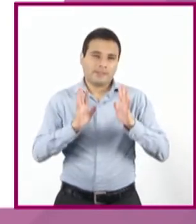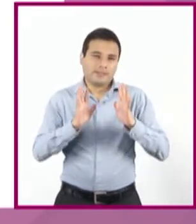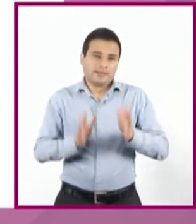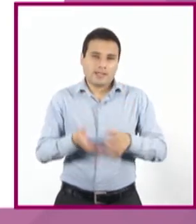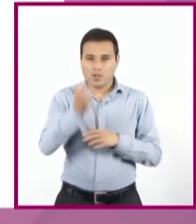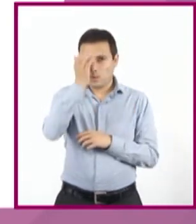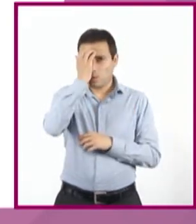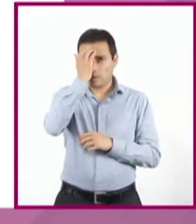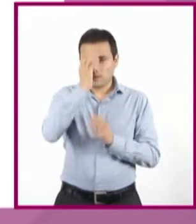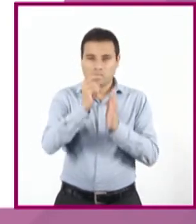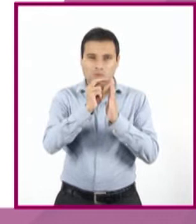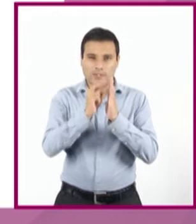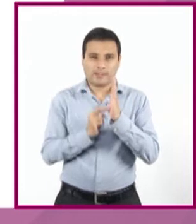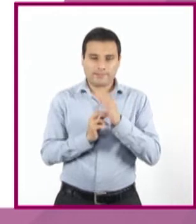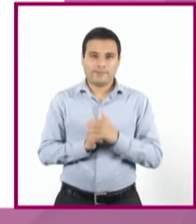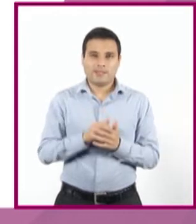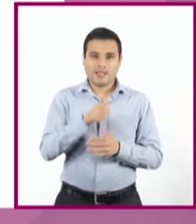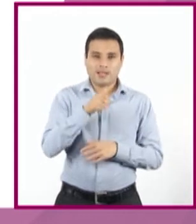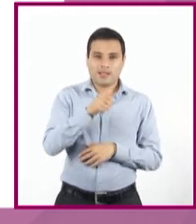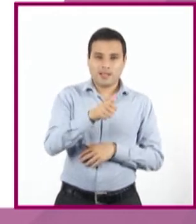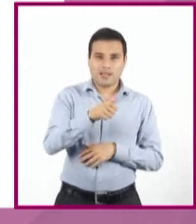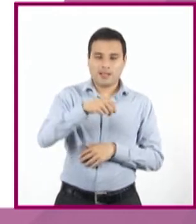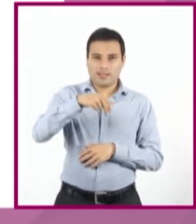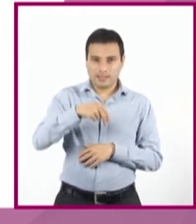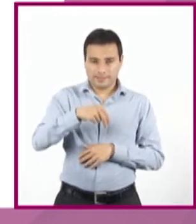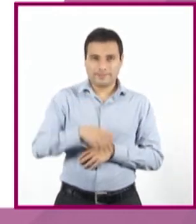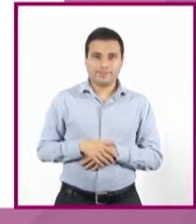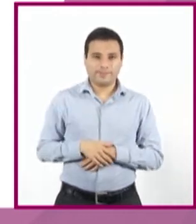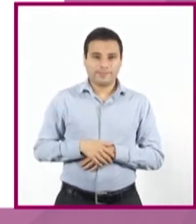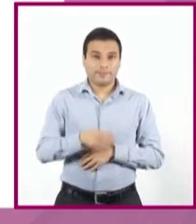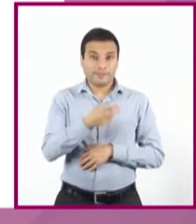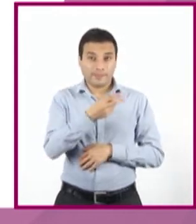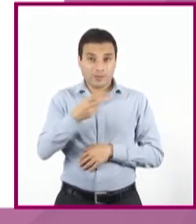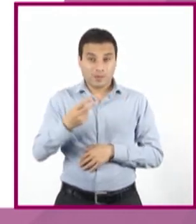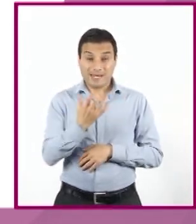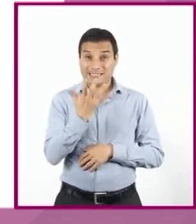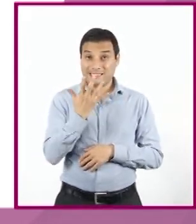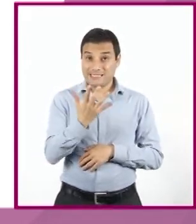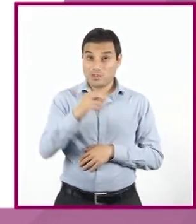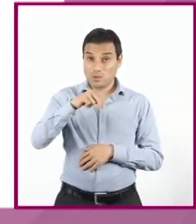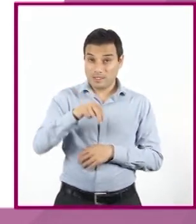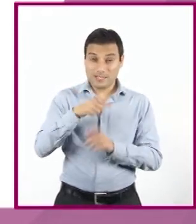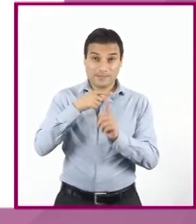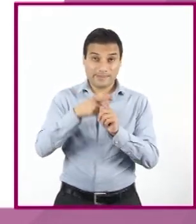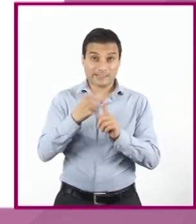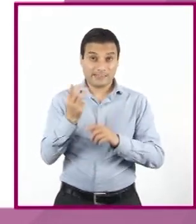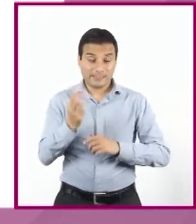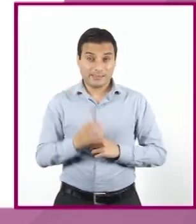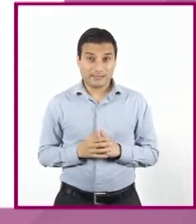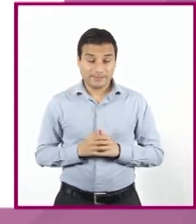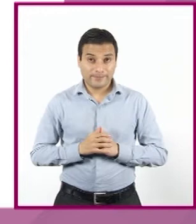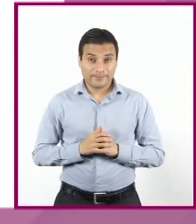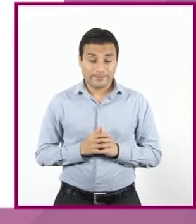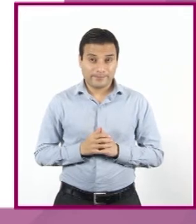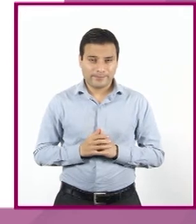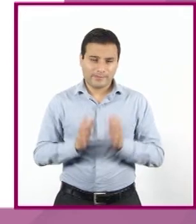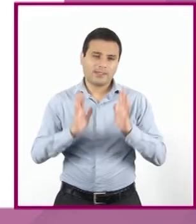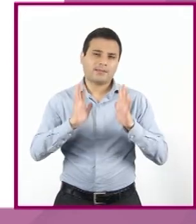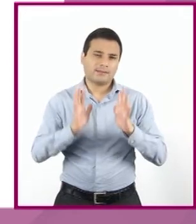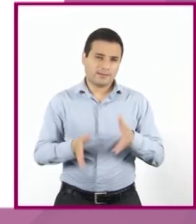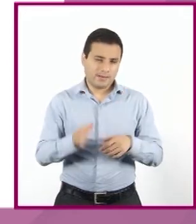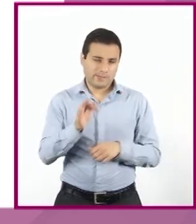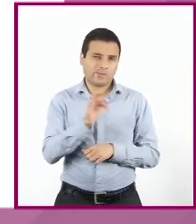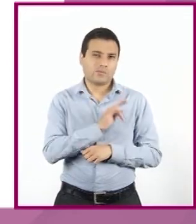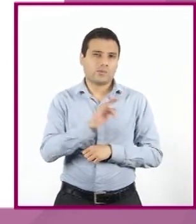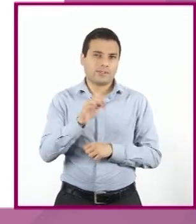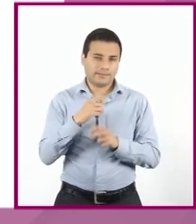regla general es A subíndice n igual a 5n más 3, ya podemos calcular los términos